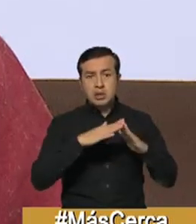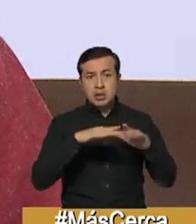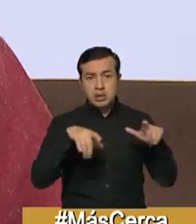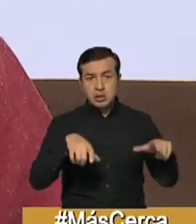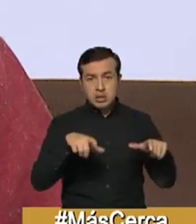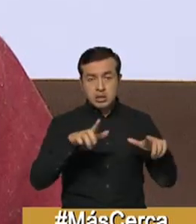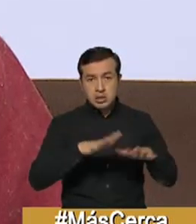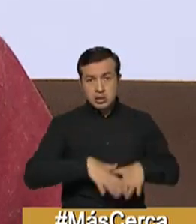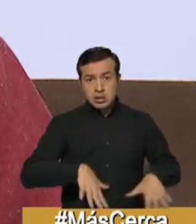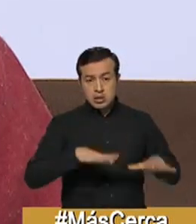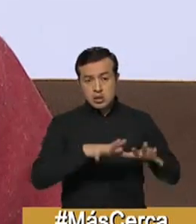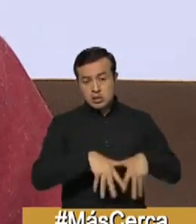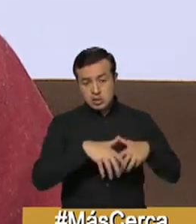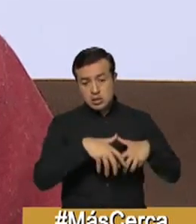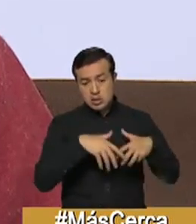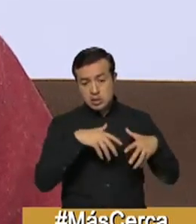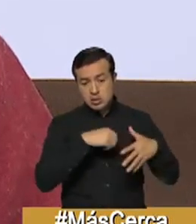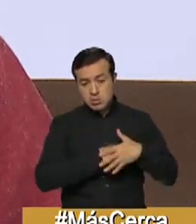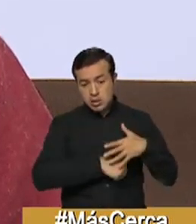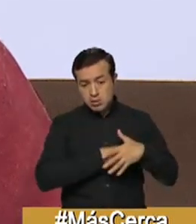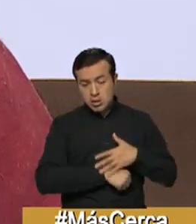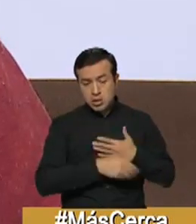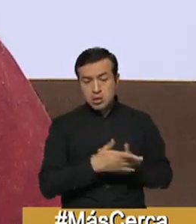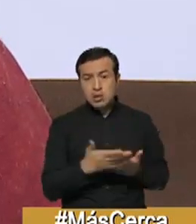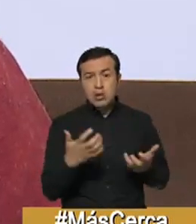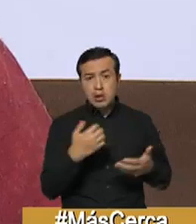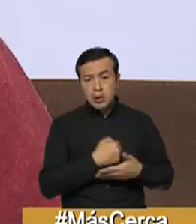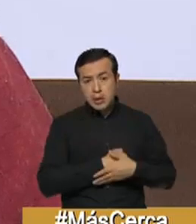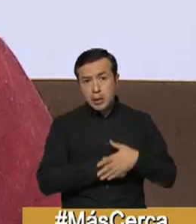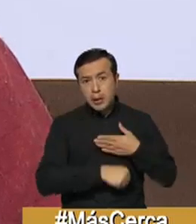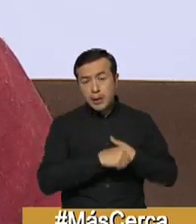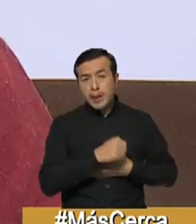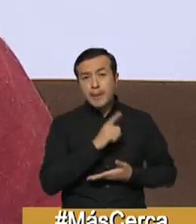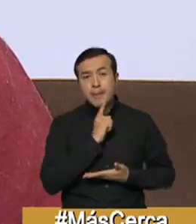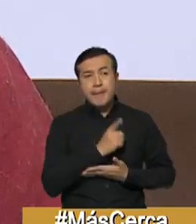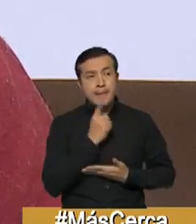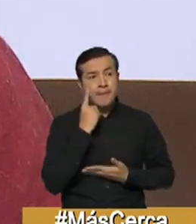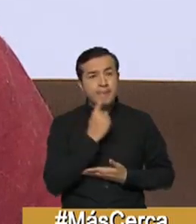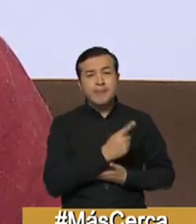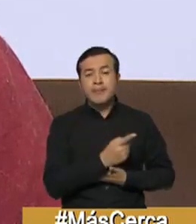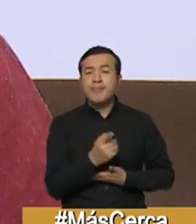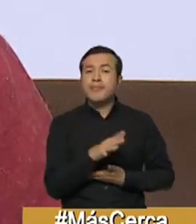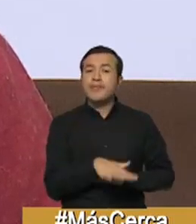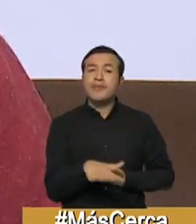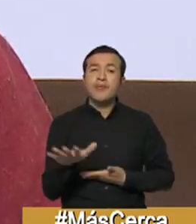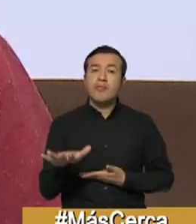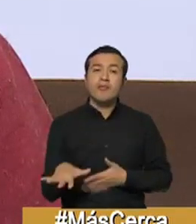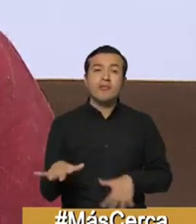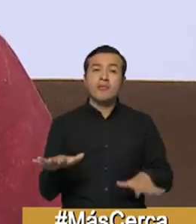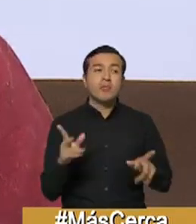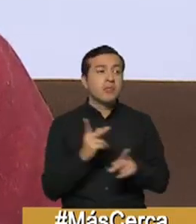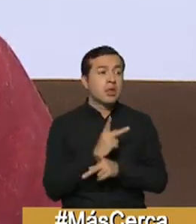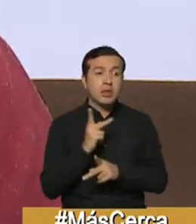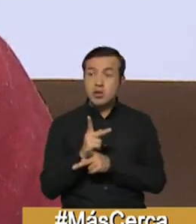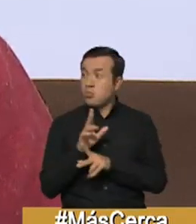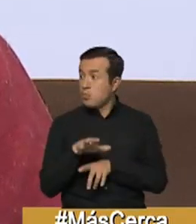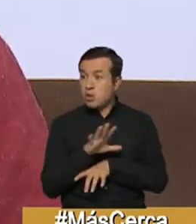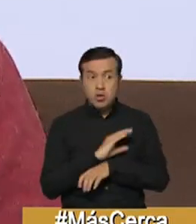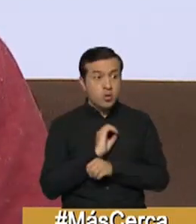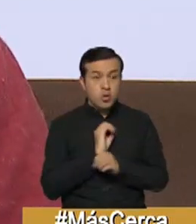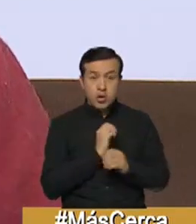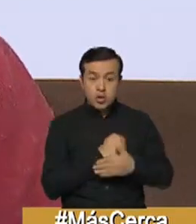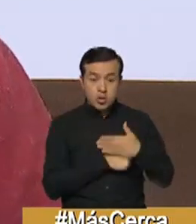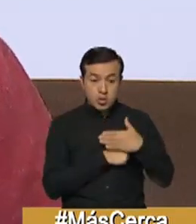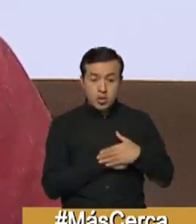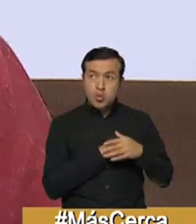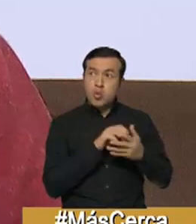un terreno abandonado, donde ellas buscan también que no tener peligro para sus cachorros. Entonces